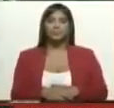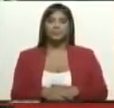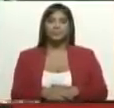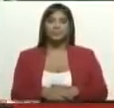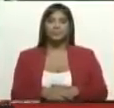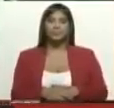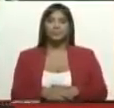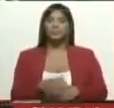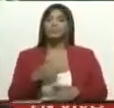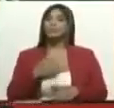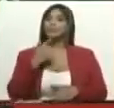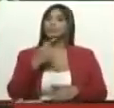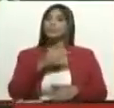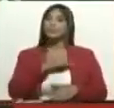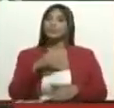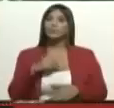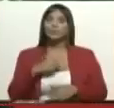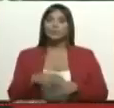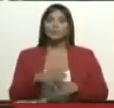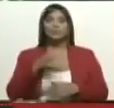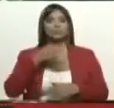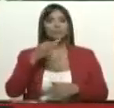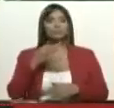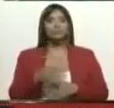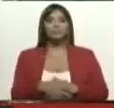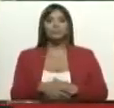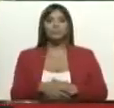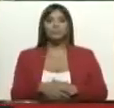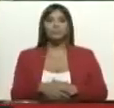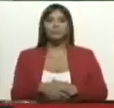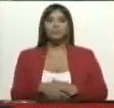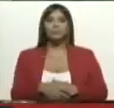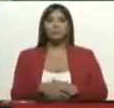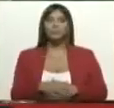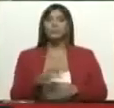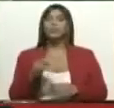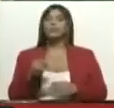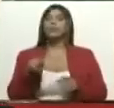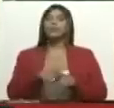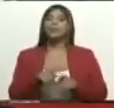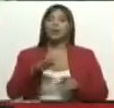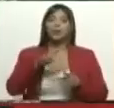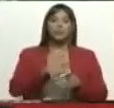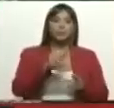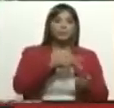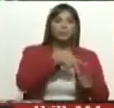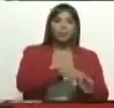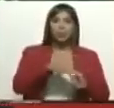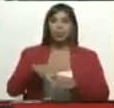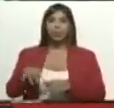como decimos nosotros en nuestro argot, que nadie se ponga a pisarle el poncho a nadie.